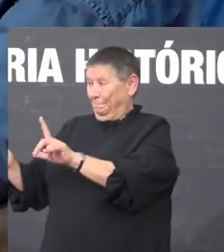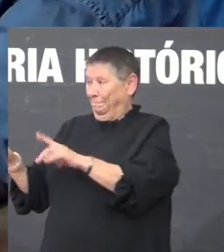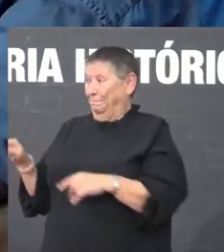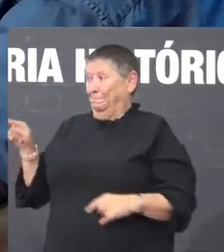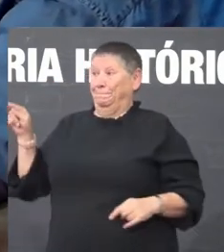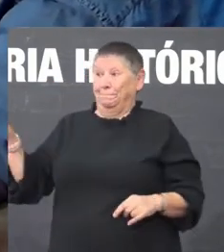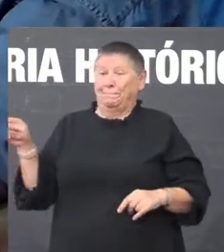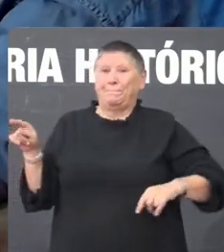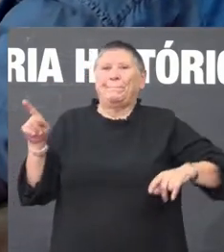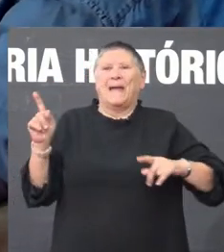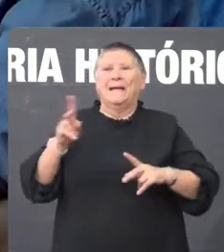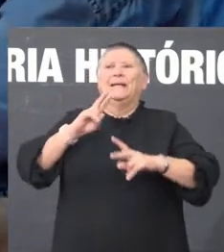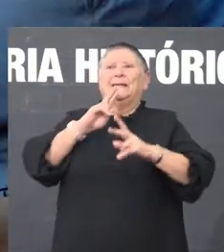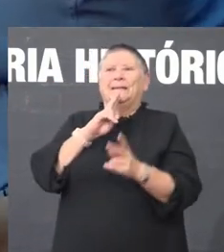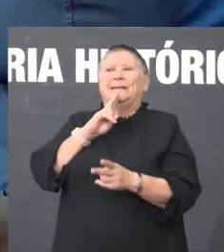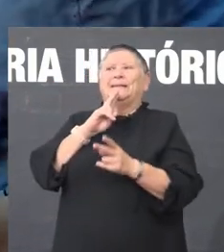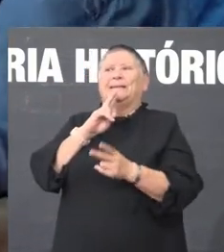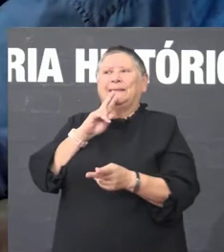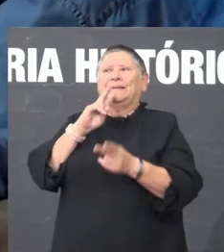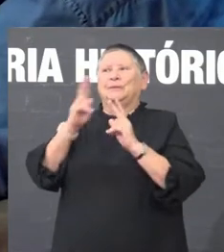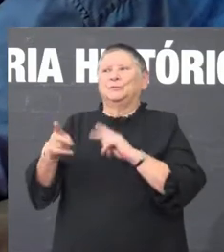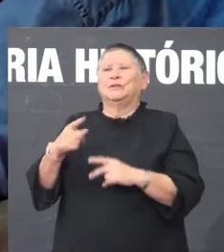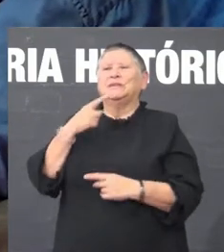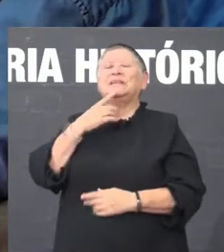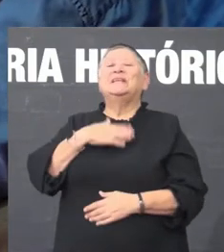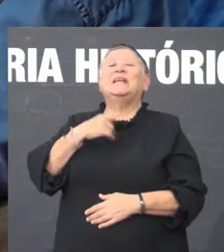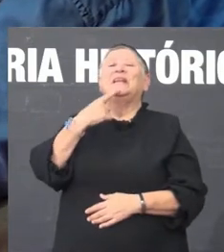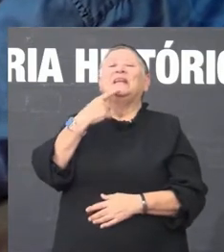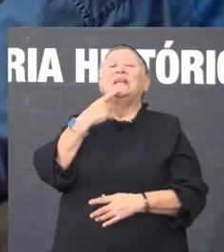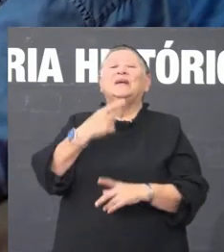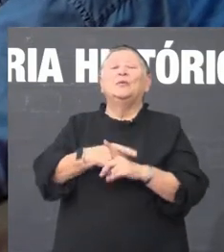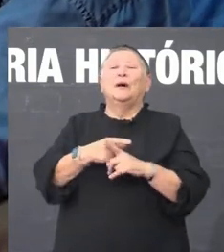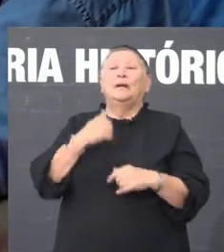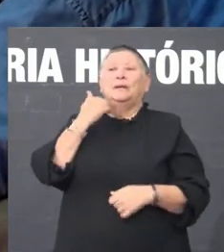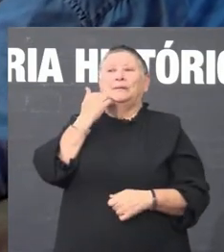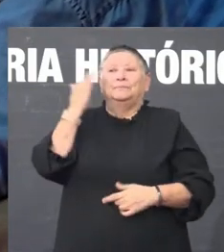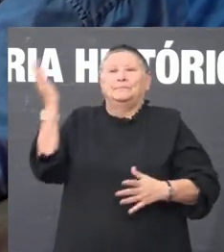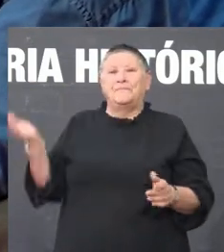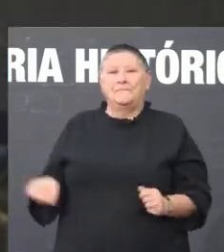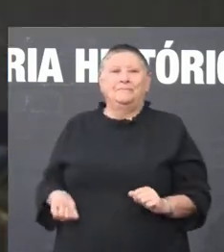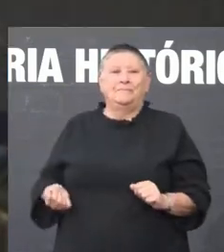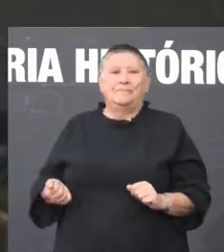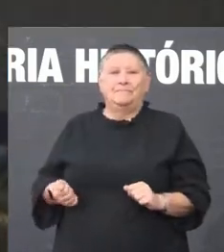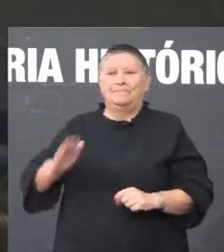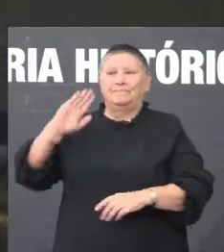respuesta a tu pregunta está en la impunidad. De hecho,